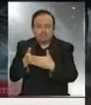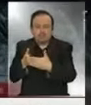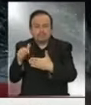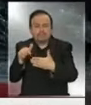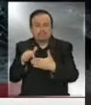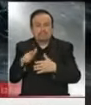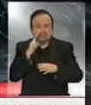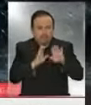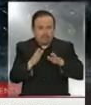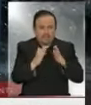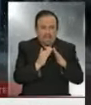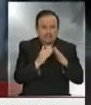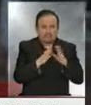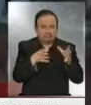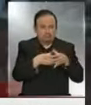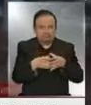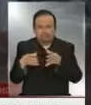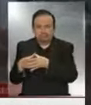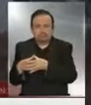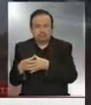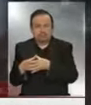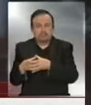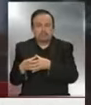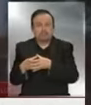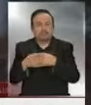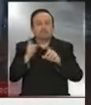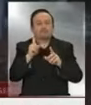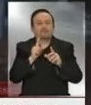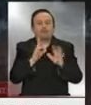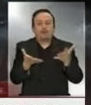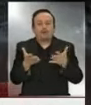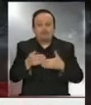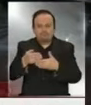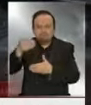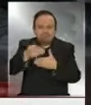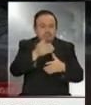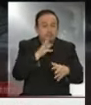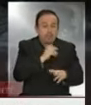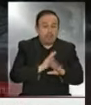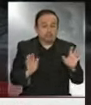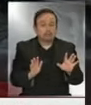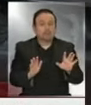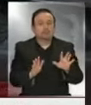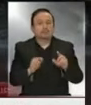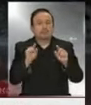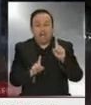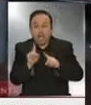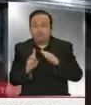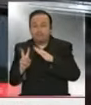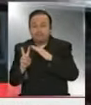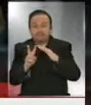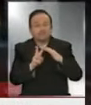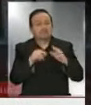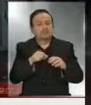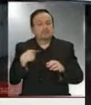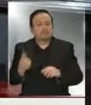resguardando sus casas. Están agrupados, no hay señal de alguna barricada cercana, es por eso que también hay algunos vecinos que incluso se